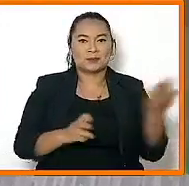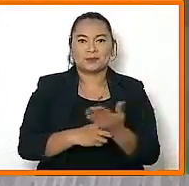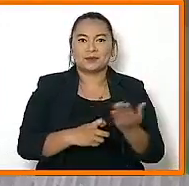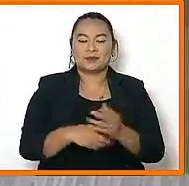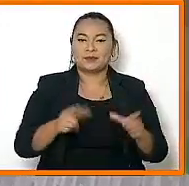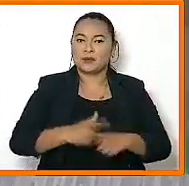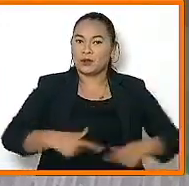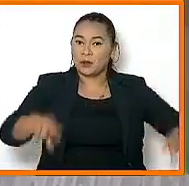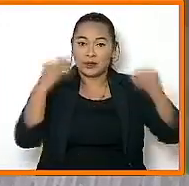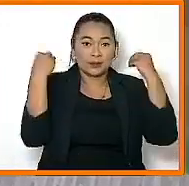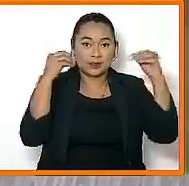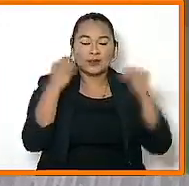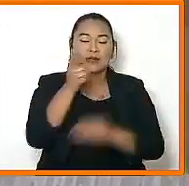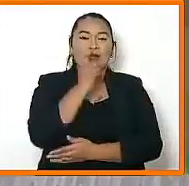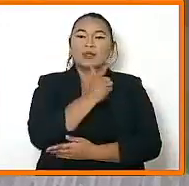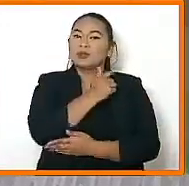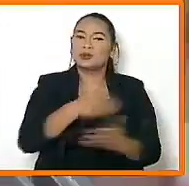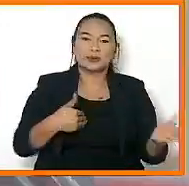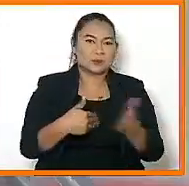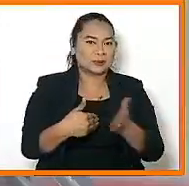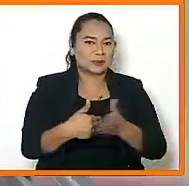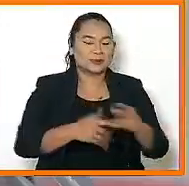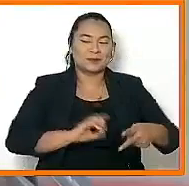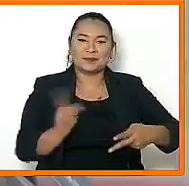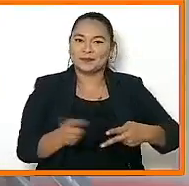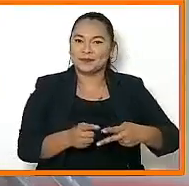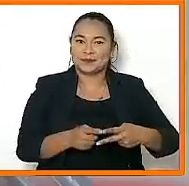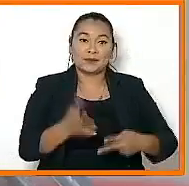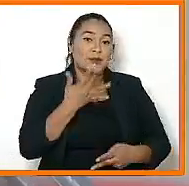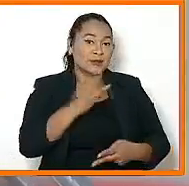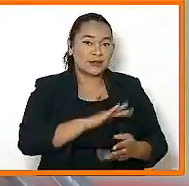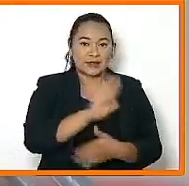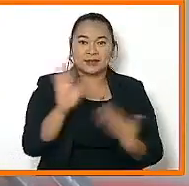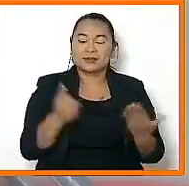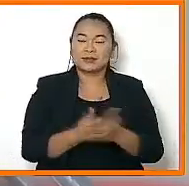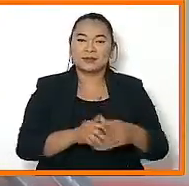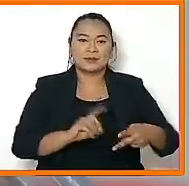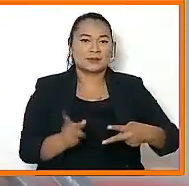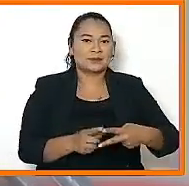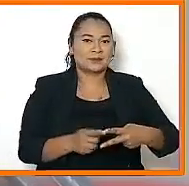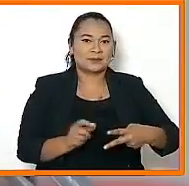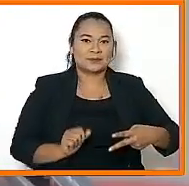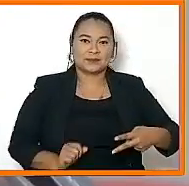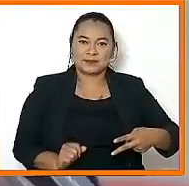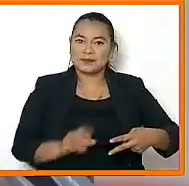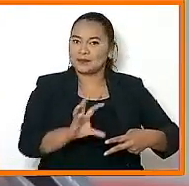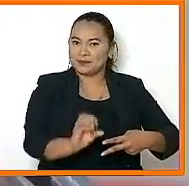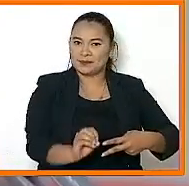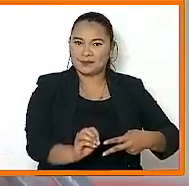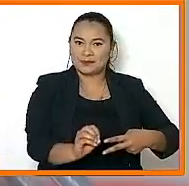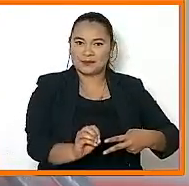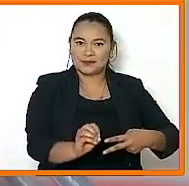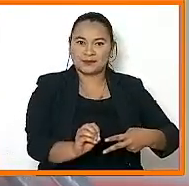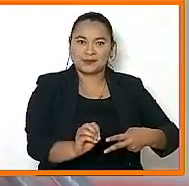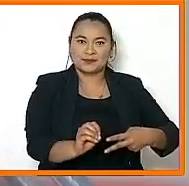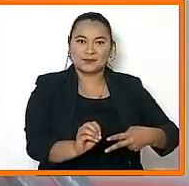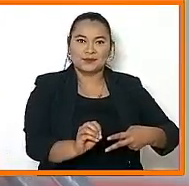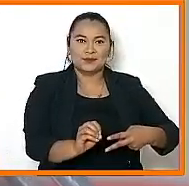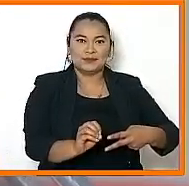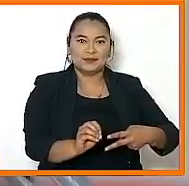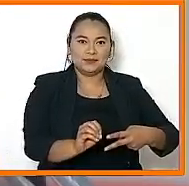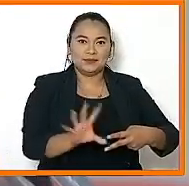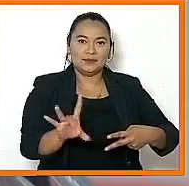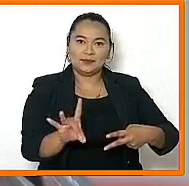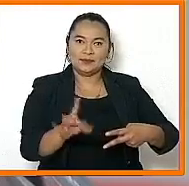punto de venta Loto más cercano. Mucha suerte, que el primer número y su primer dígito es el 0. Segundo dígito,